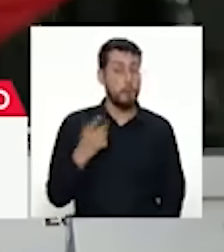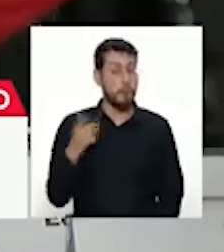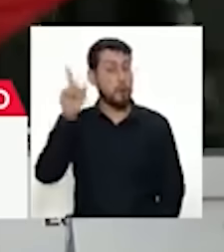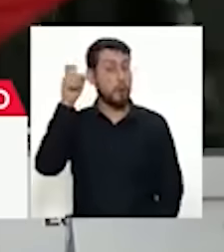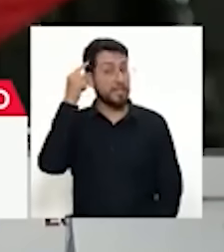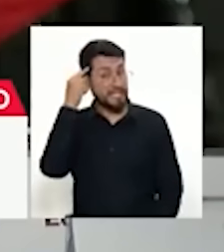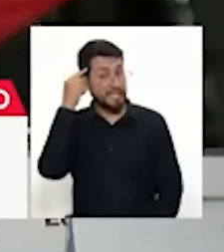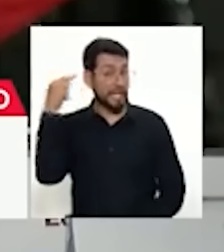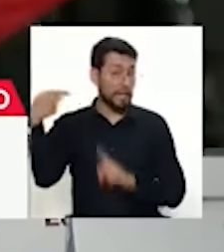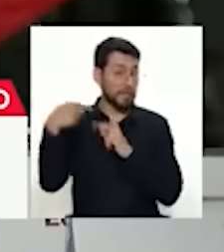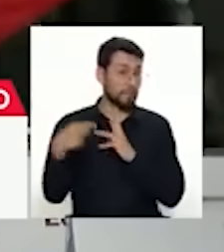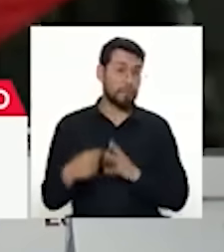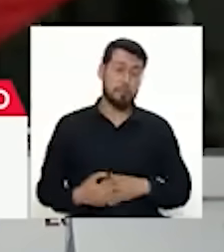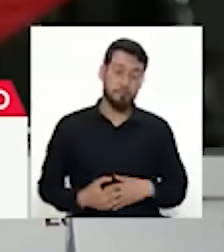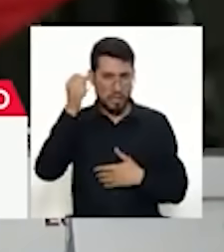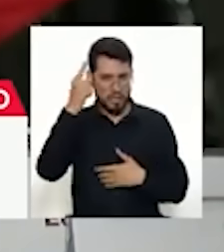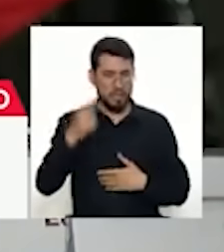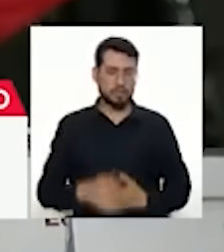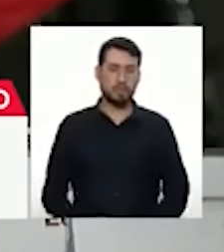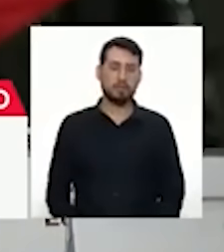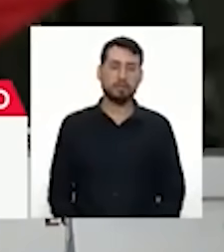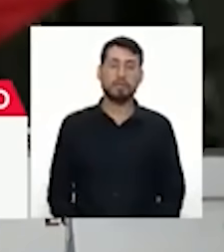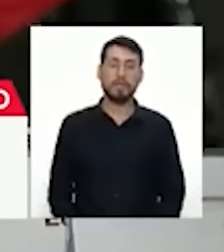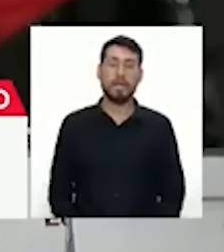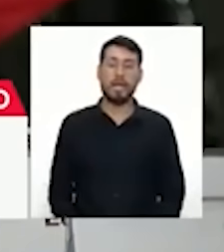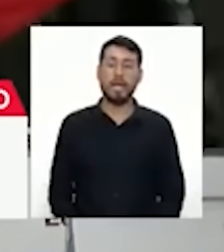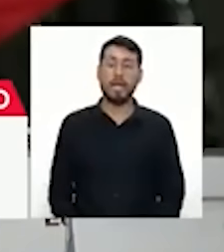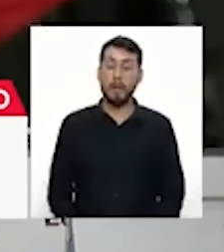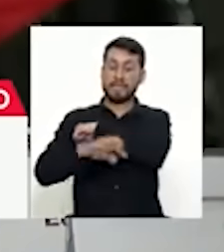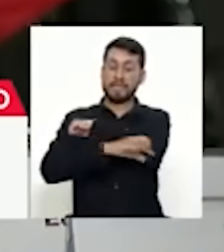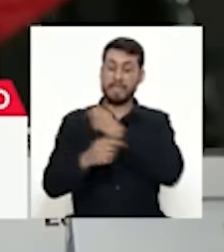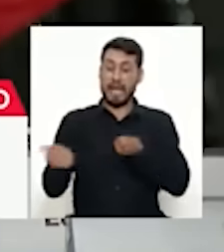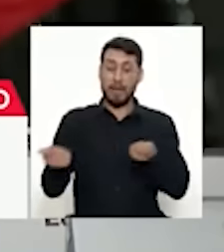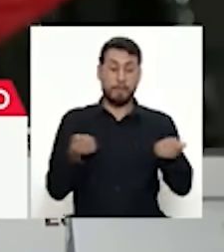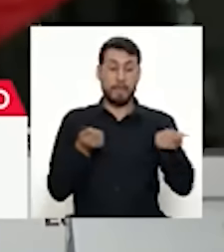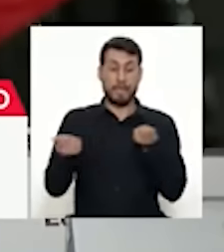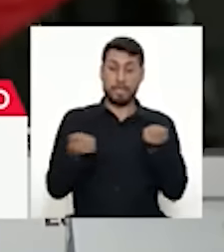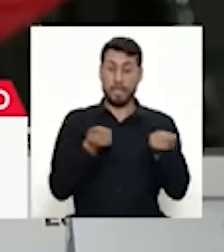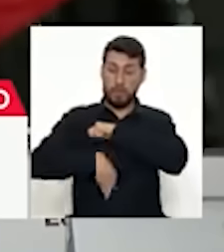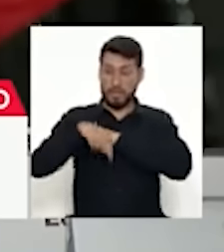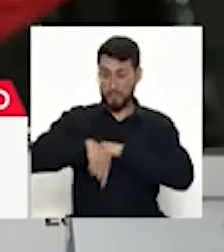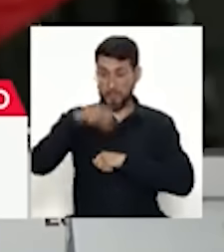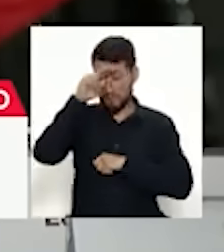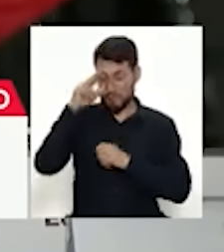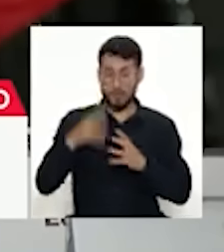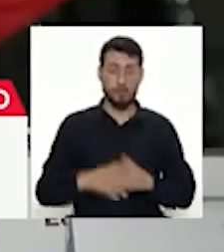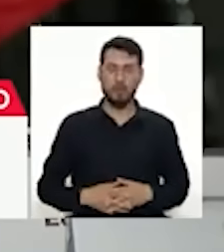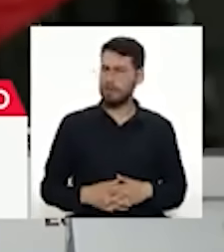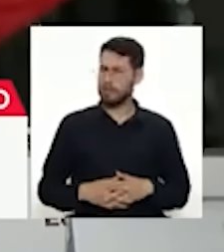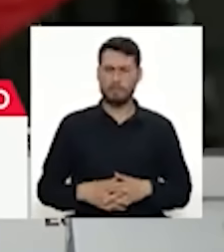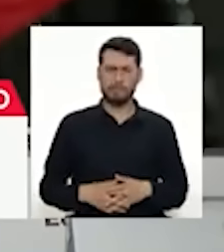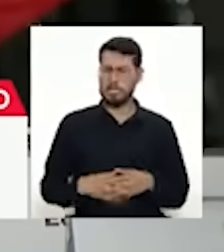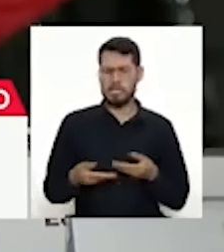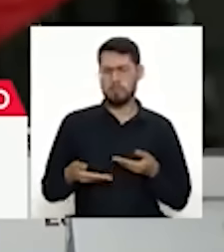política pero te vamos a responder el administrar un país complejo como es el Perú no es simple no